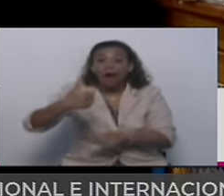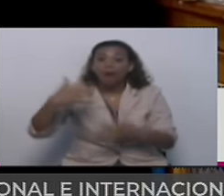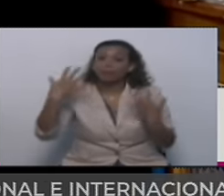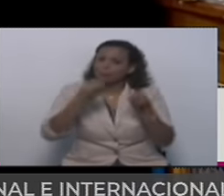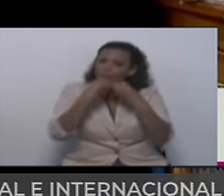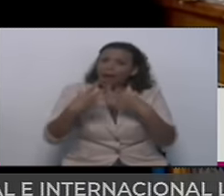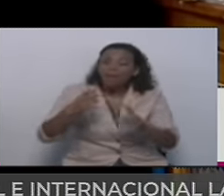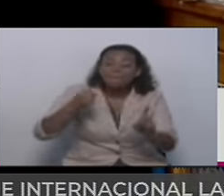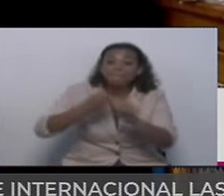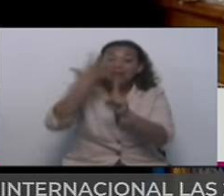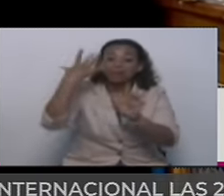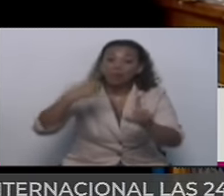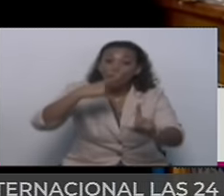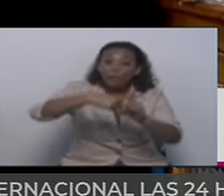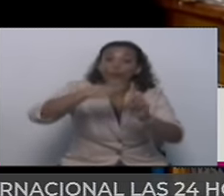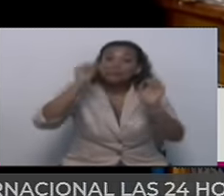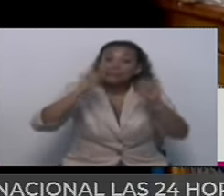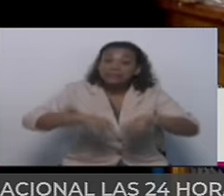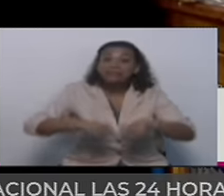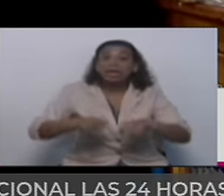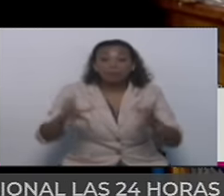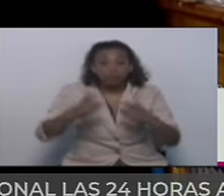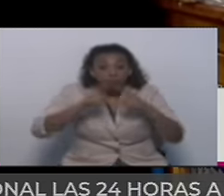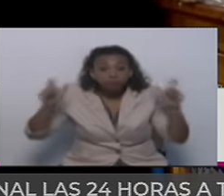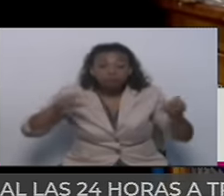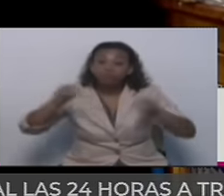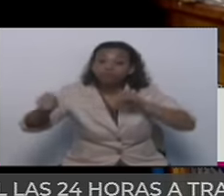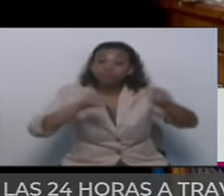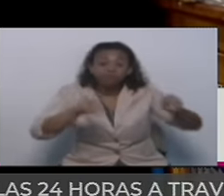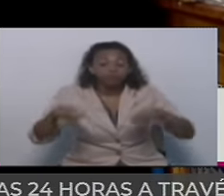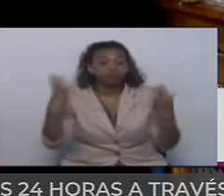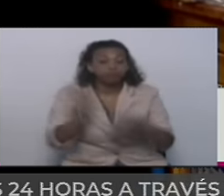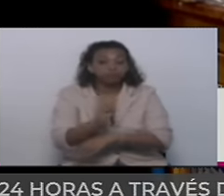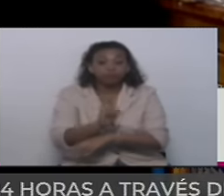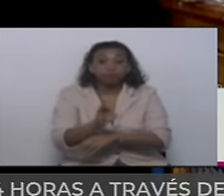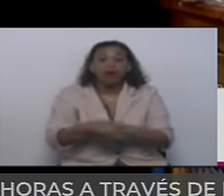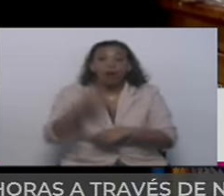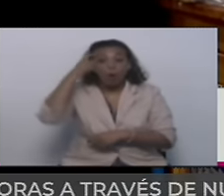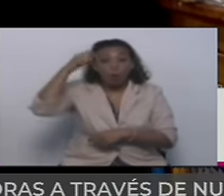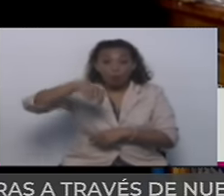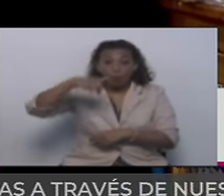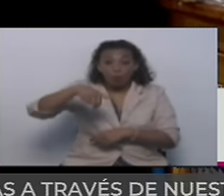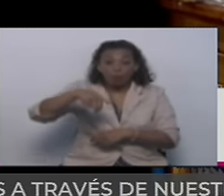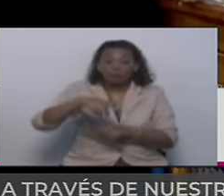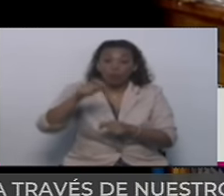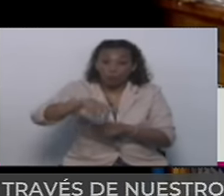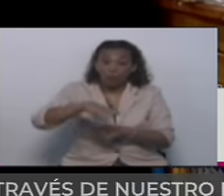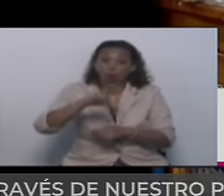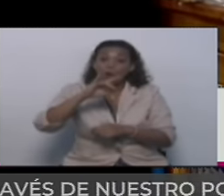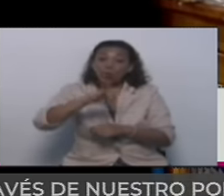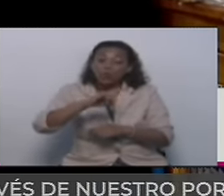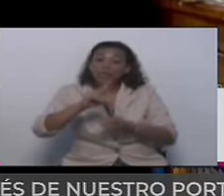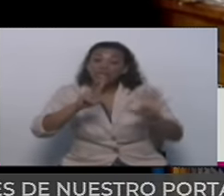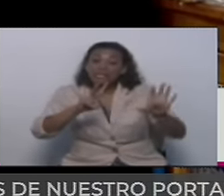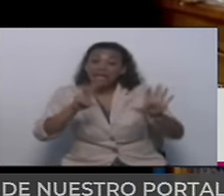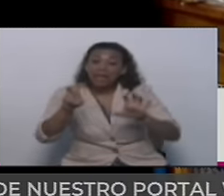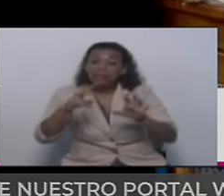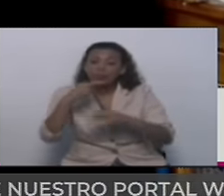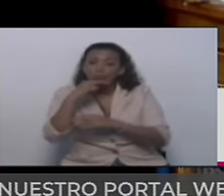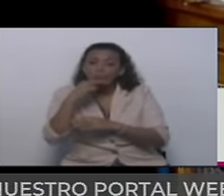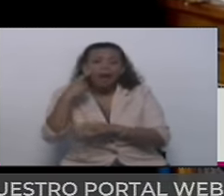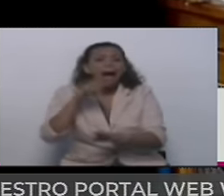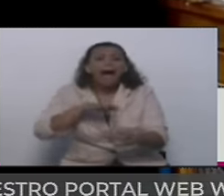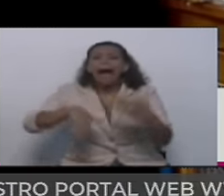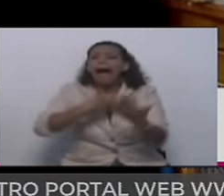bonito impacto que tenemos que multiplicarlo y acelerarlo. Hoy, ¿dónde estamos? ¿En qué ciudad hemos